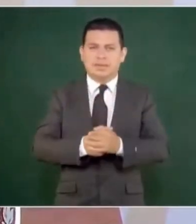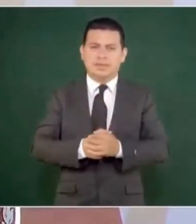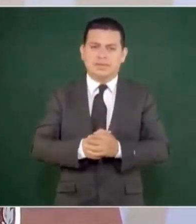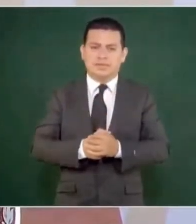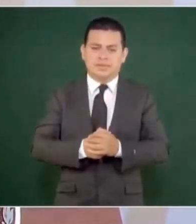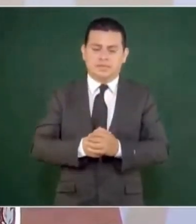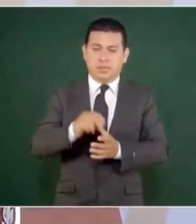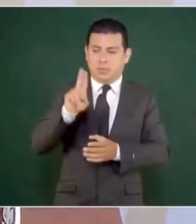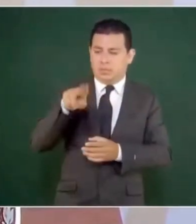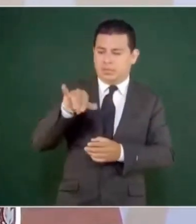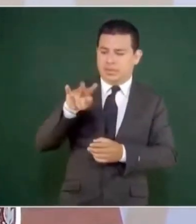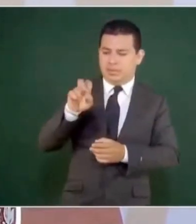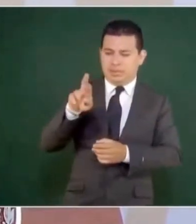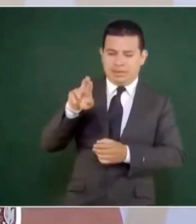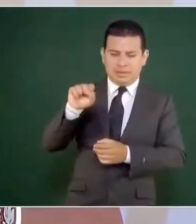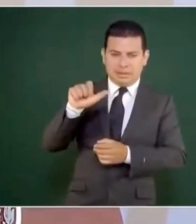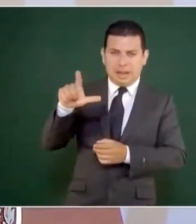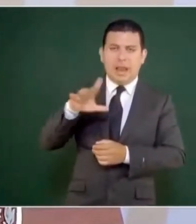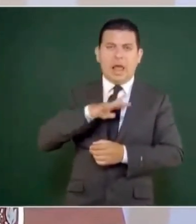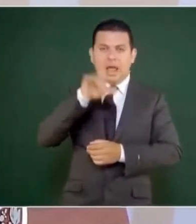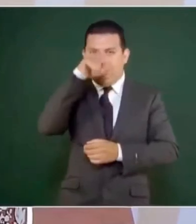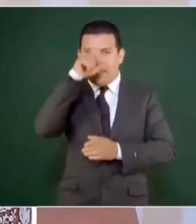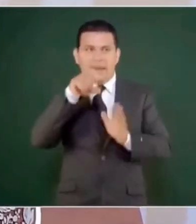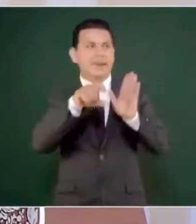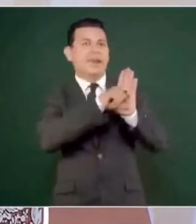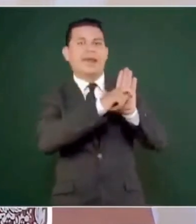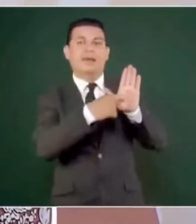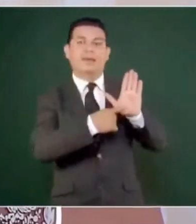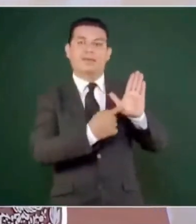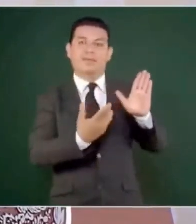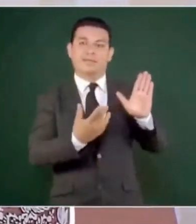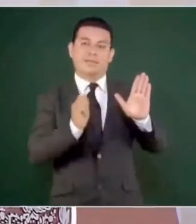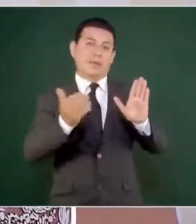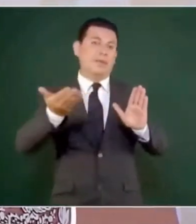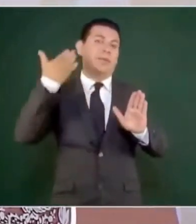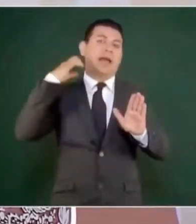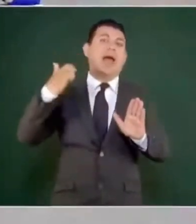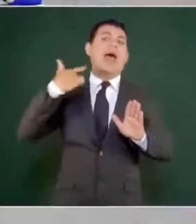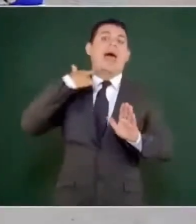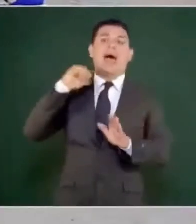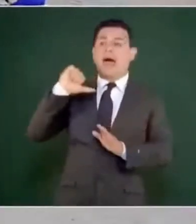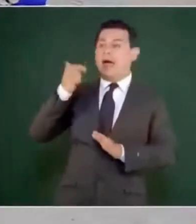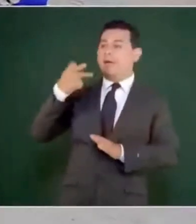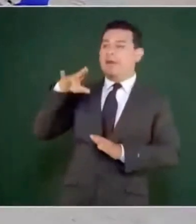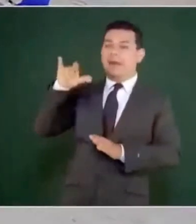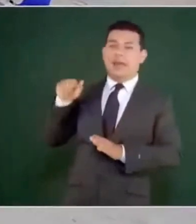El Universal trae el águila de la compañía El Águila.